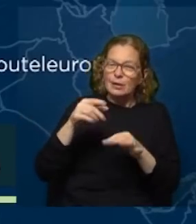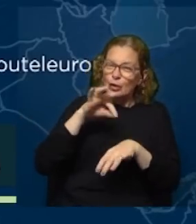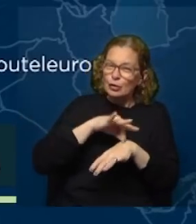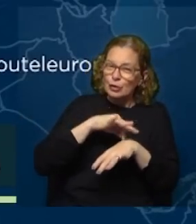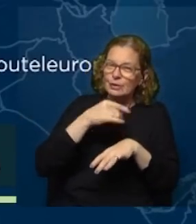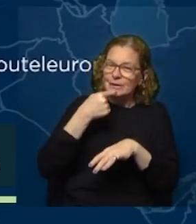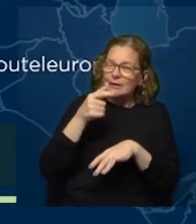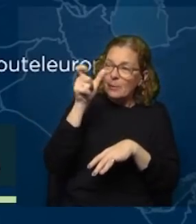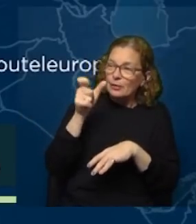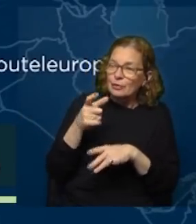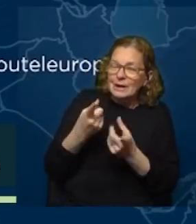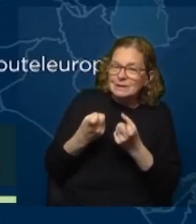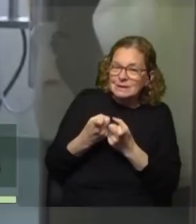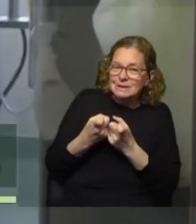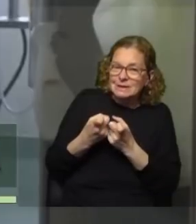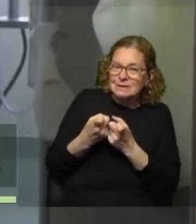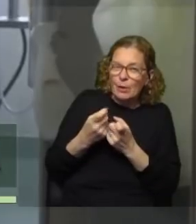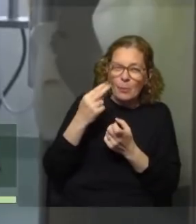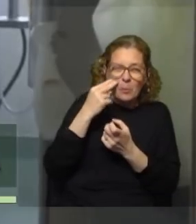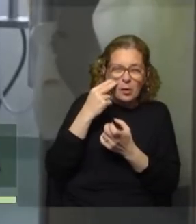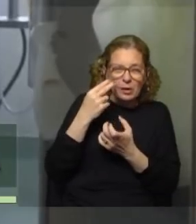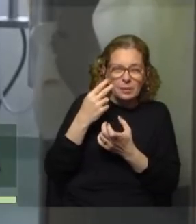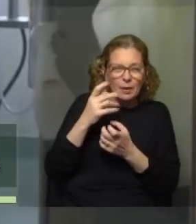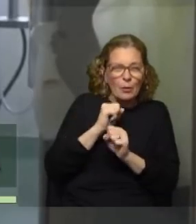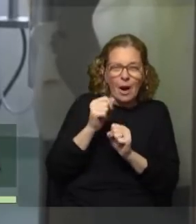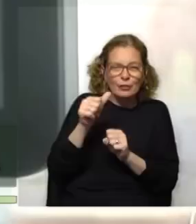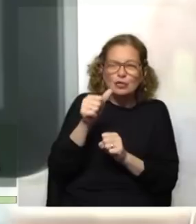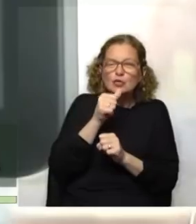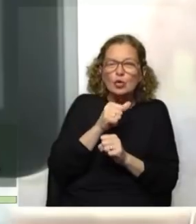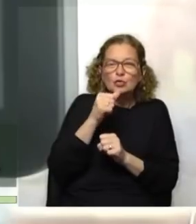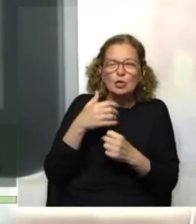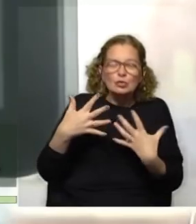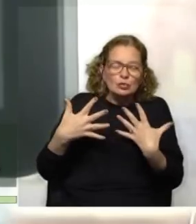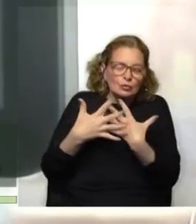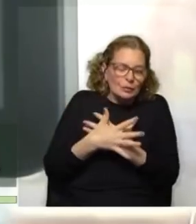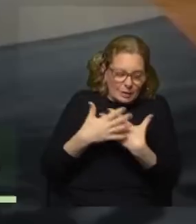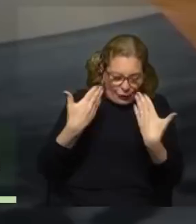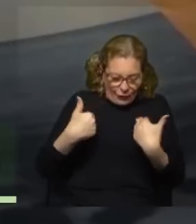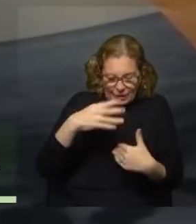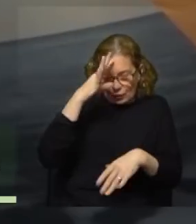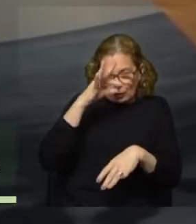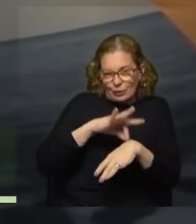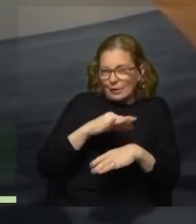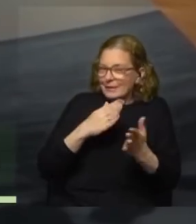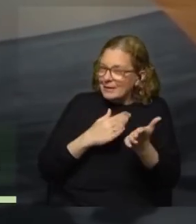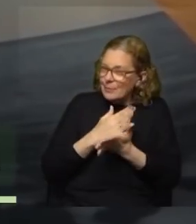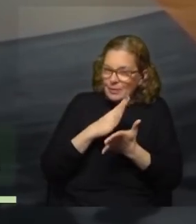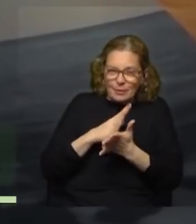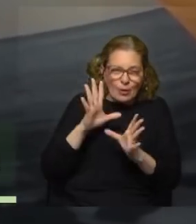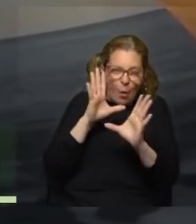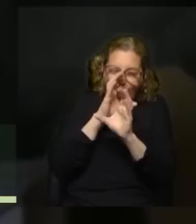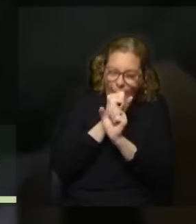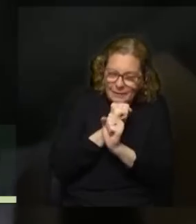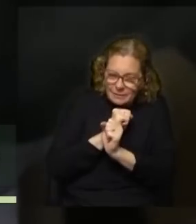del paciente que la solicita debe padecer una patología incurable y demostrar un sufrimiento físico o psicológico constante e insoportable